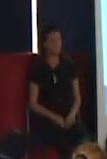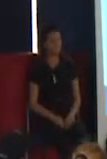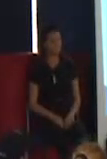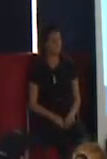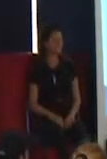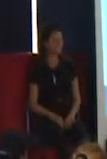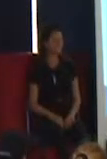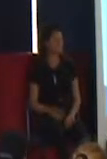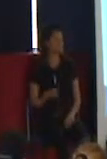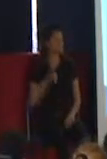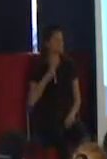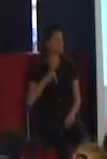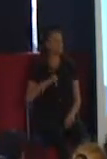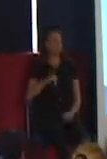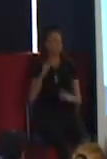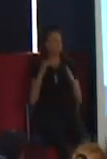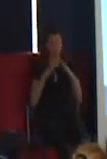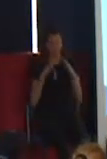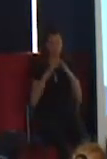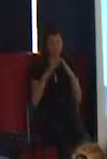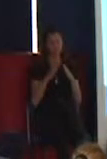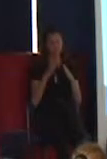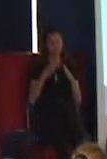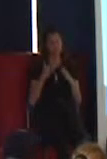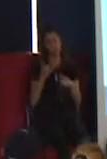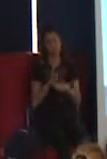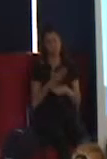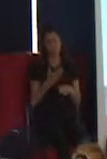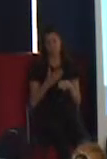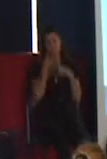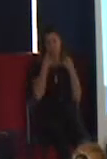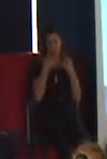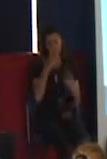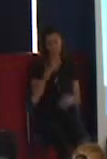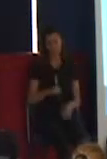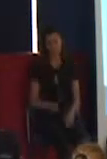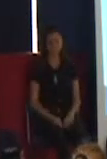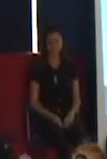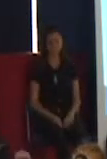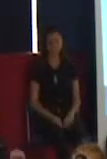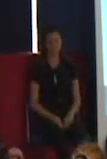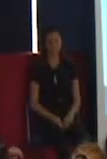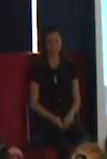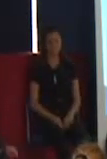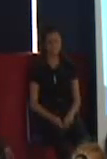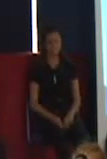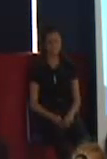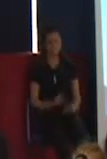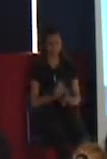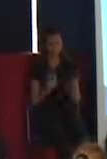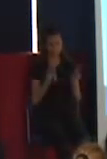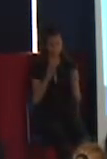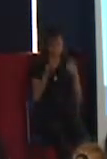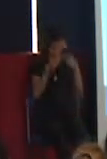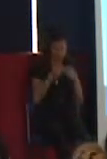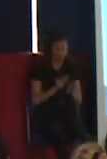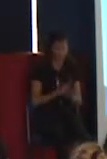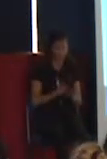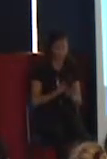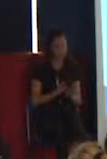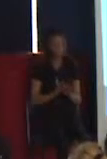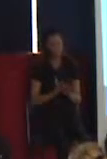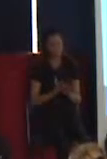Ese derecho a la vivienda sí que nos ha causado problemas, ¿no? No solamente a las personas con